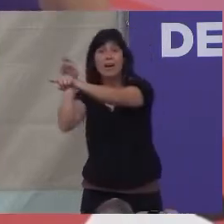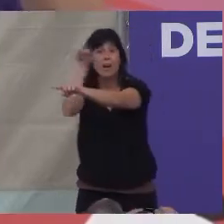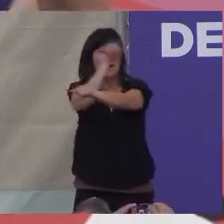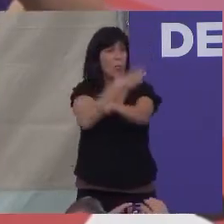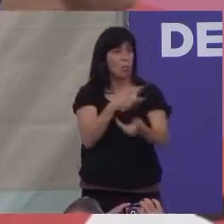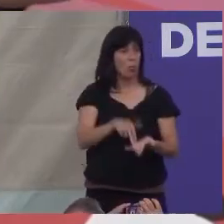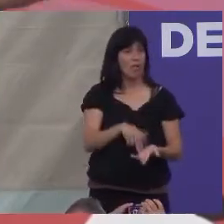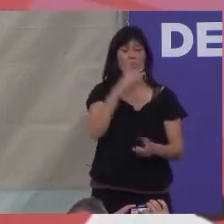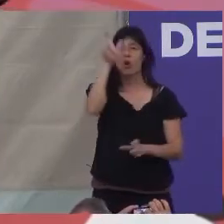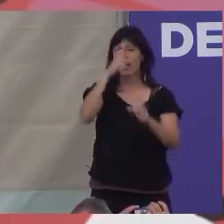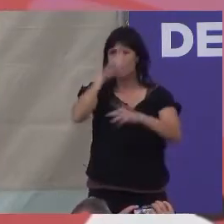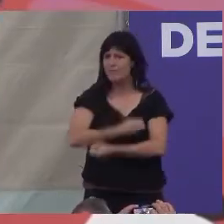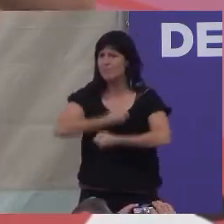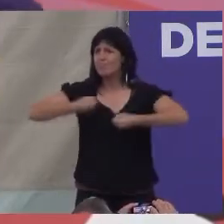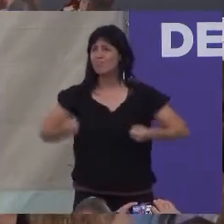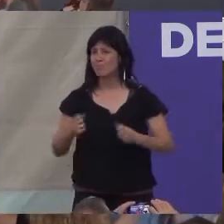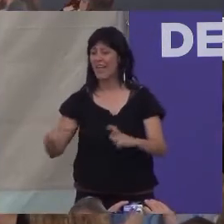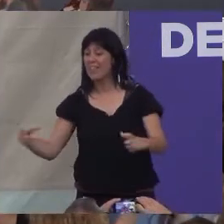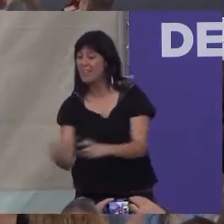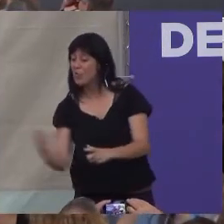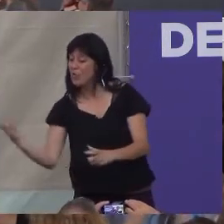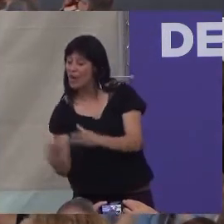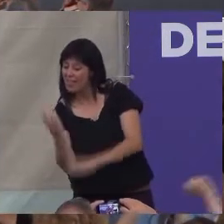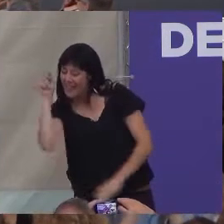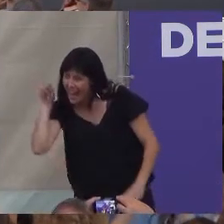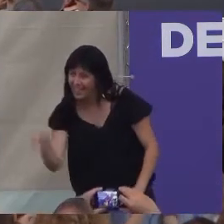gent empoderada eixida dels cercles.